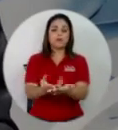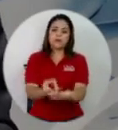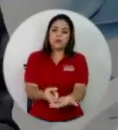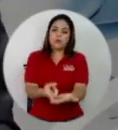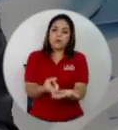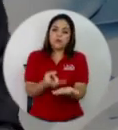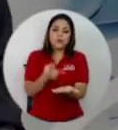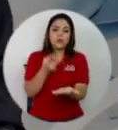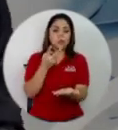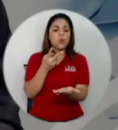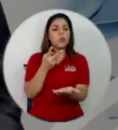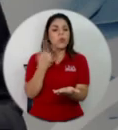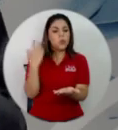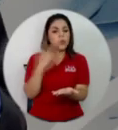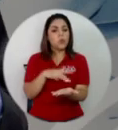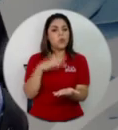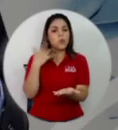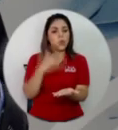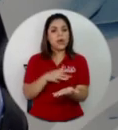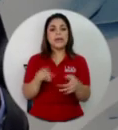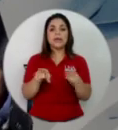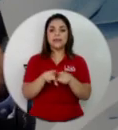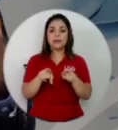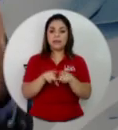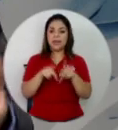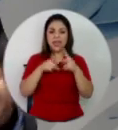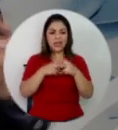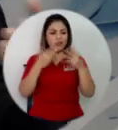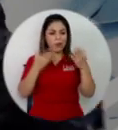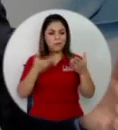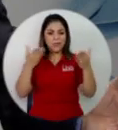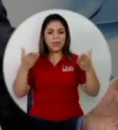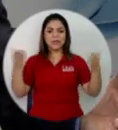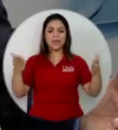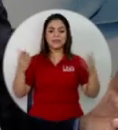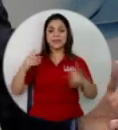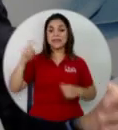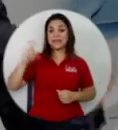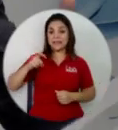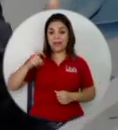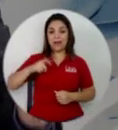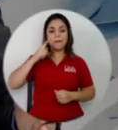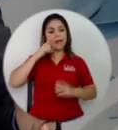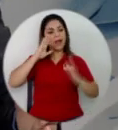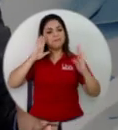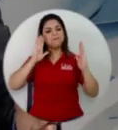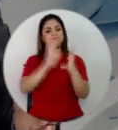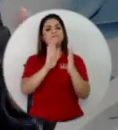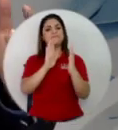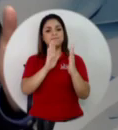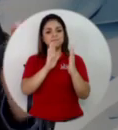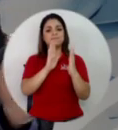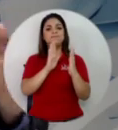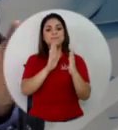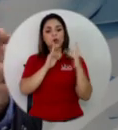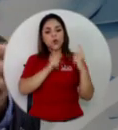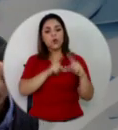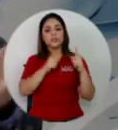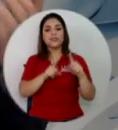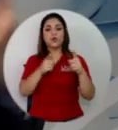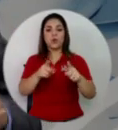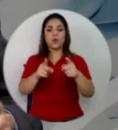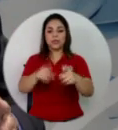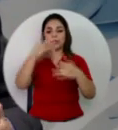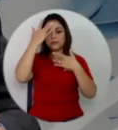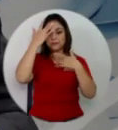y en prácticamente todos los campos de diferentes herramientas o armas que se requerían para enfrentar